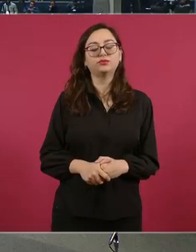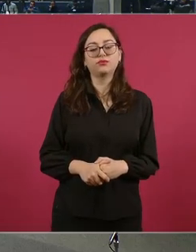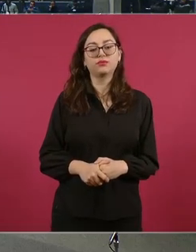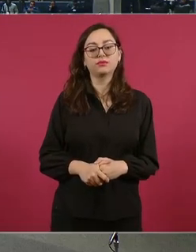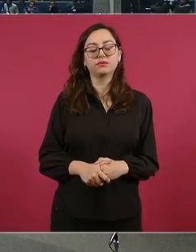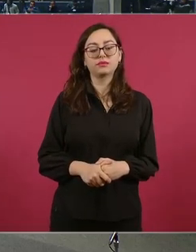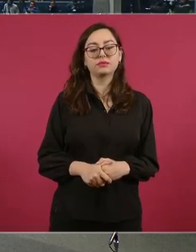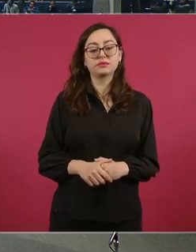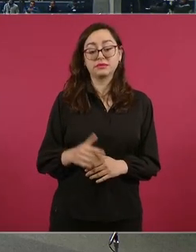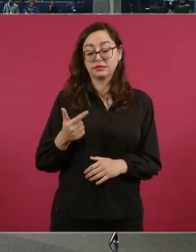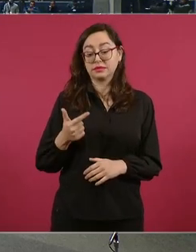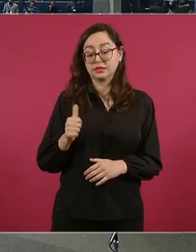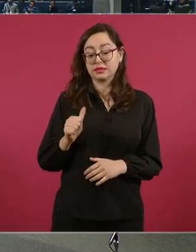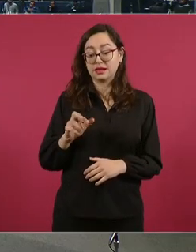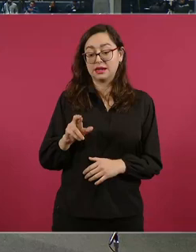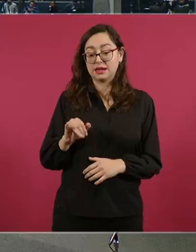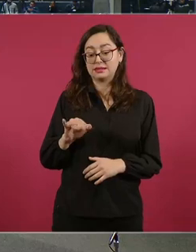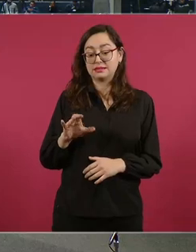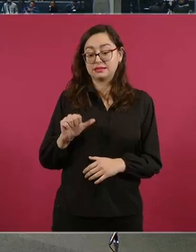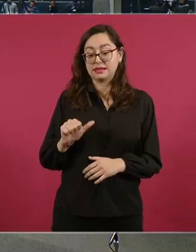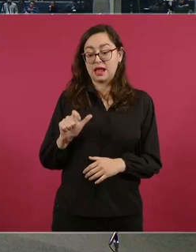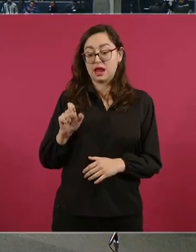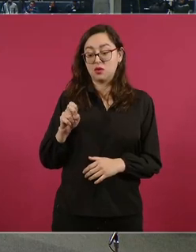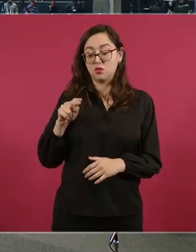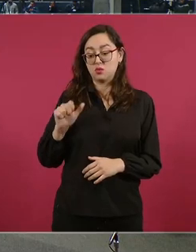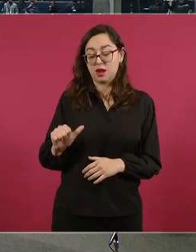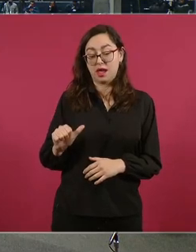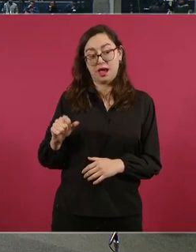de que García Luna había ido a Tijuana